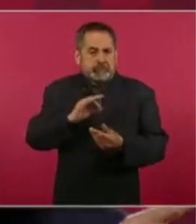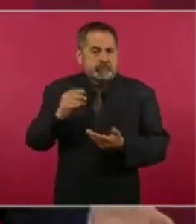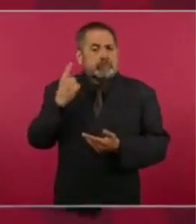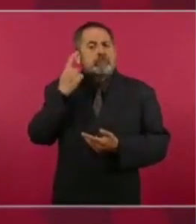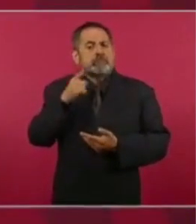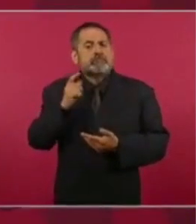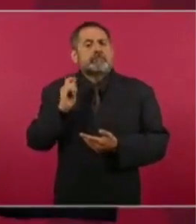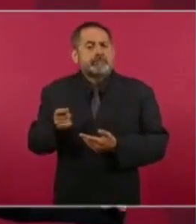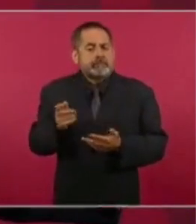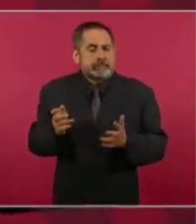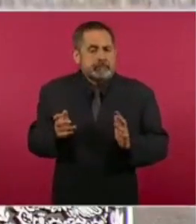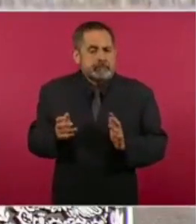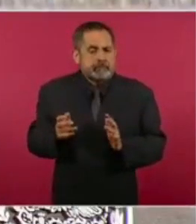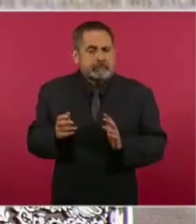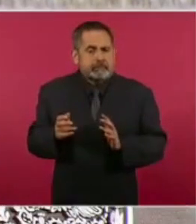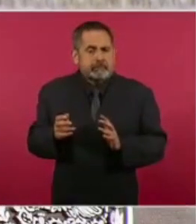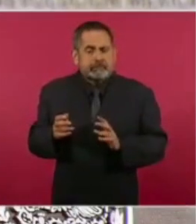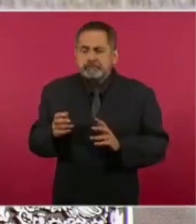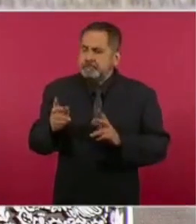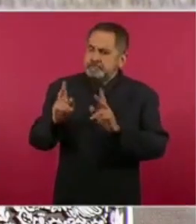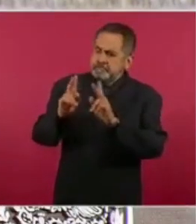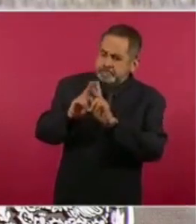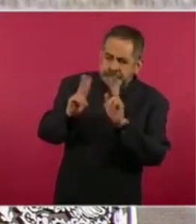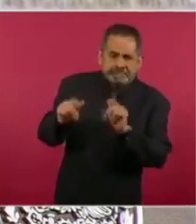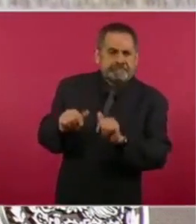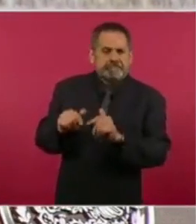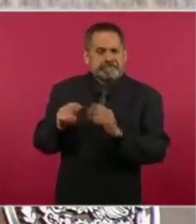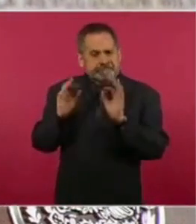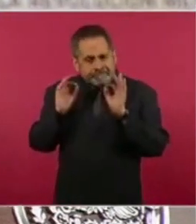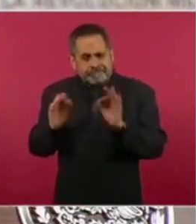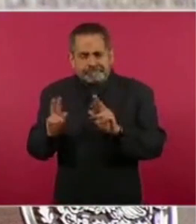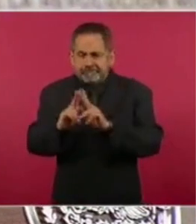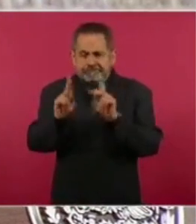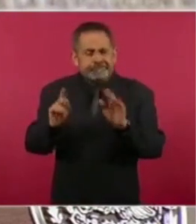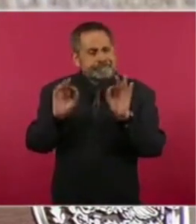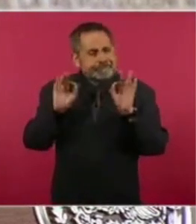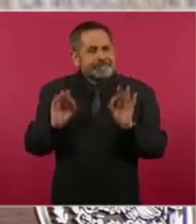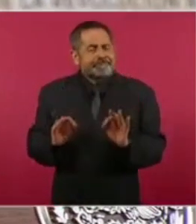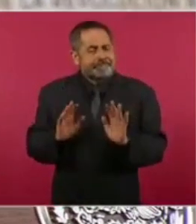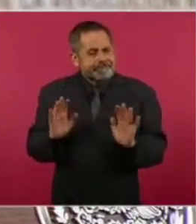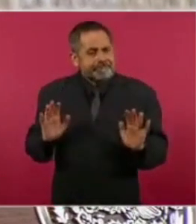para no solo conseguir la paz